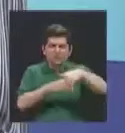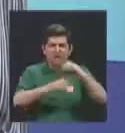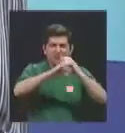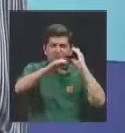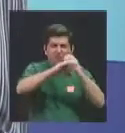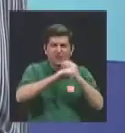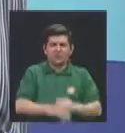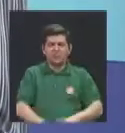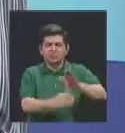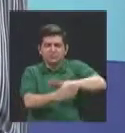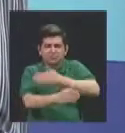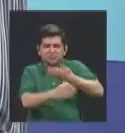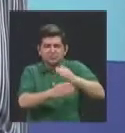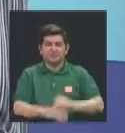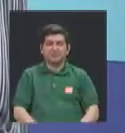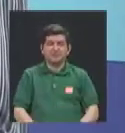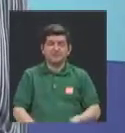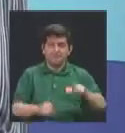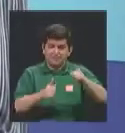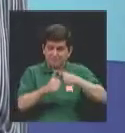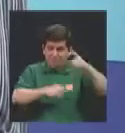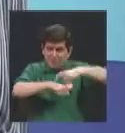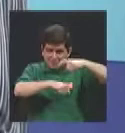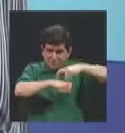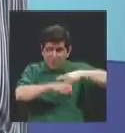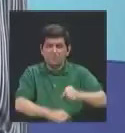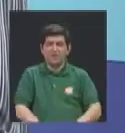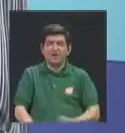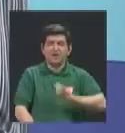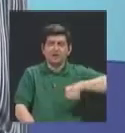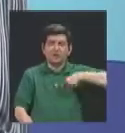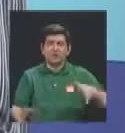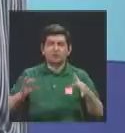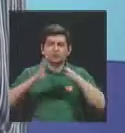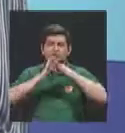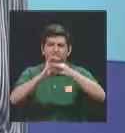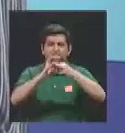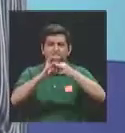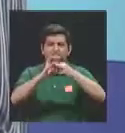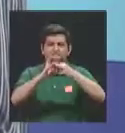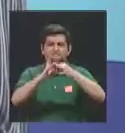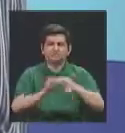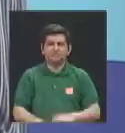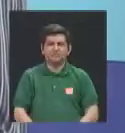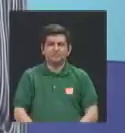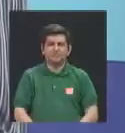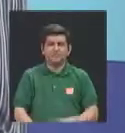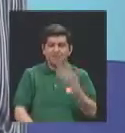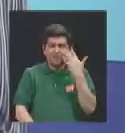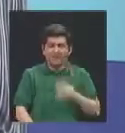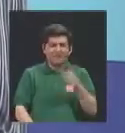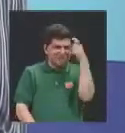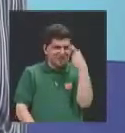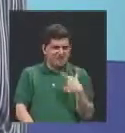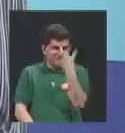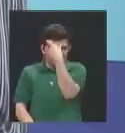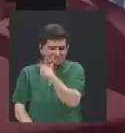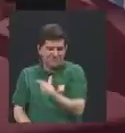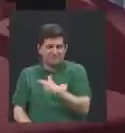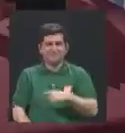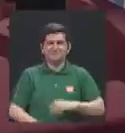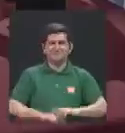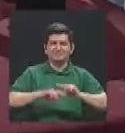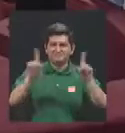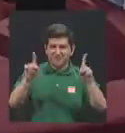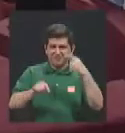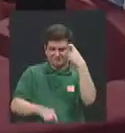una vez nos dijo la Sonora Santanera, perdón, la Sonora Matancera, la cubana. Matancera de Cuba. Sí, ellos nos dijeron,